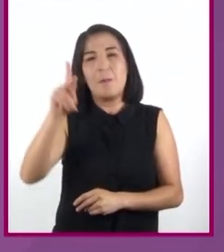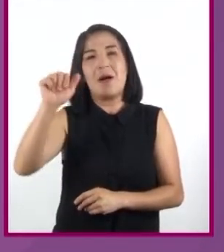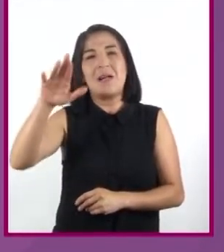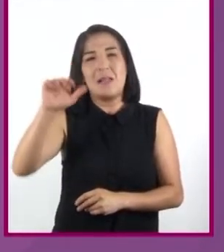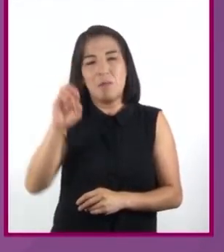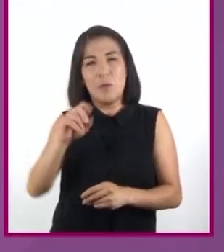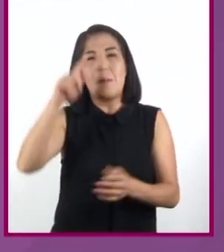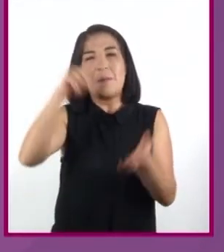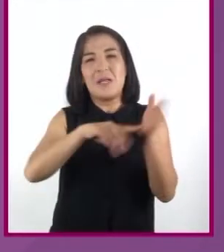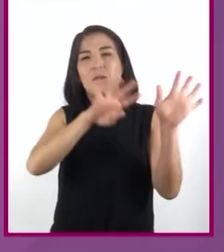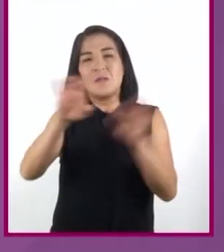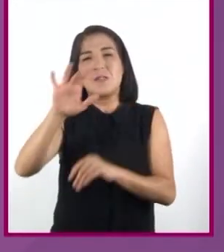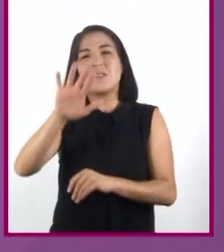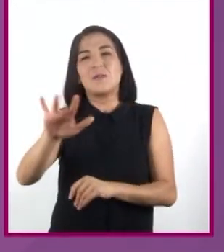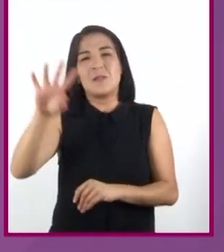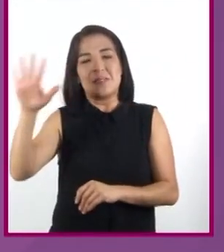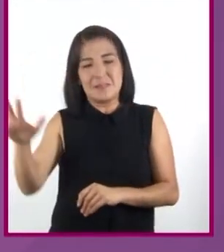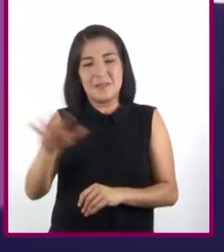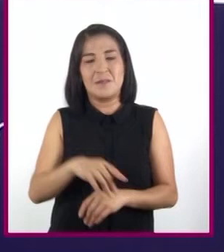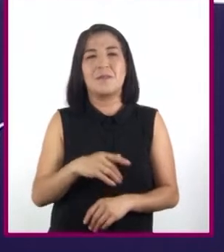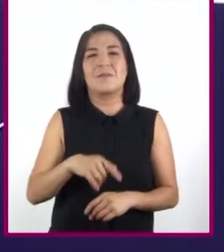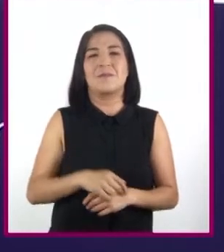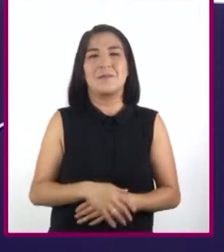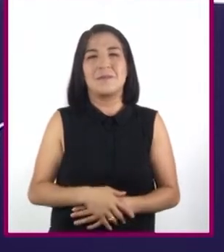1955, Juan Rulfo, fragmento.